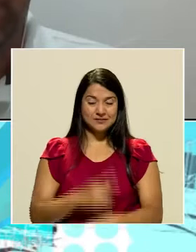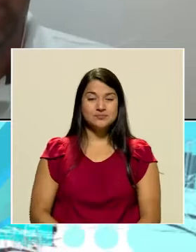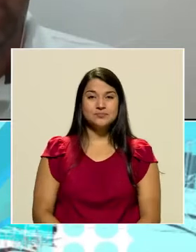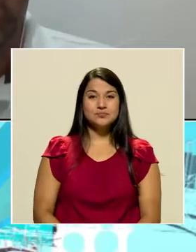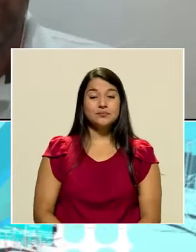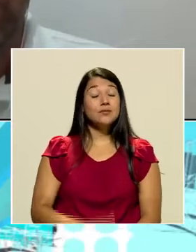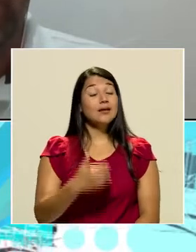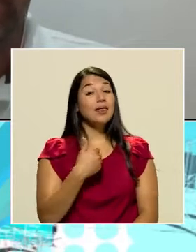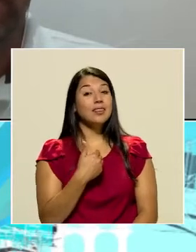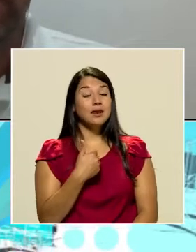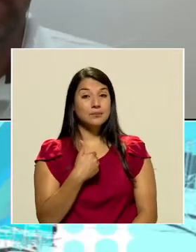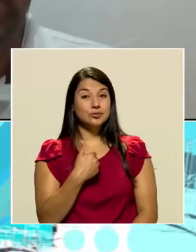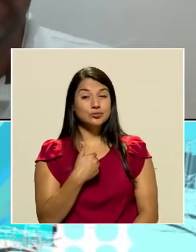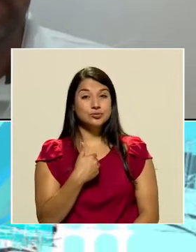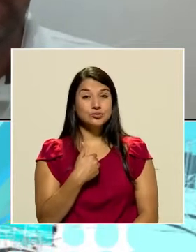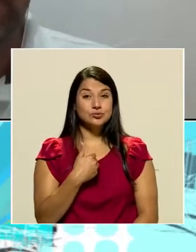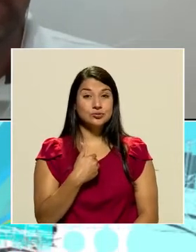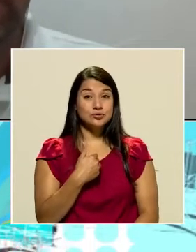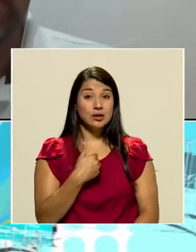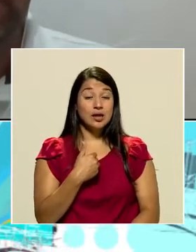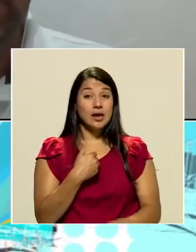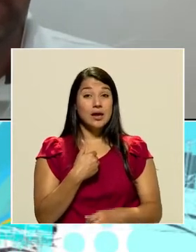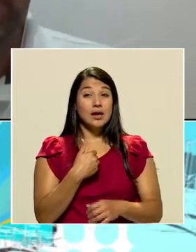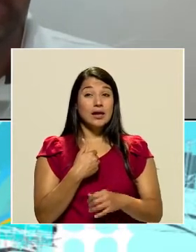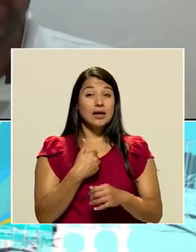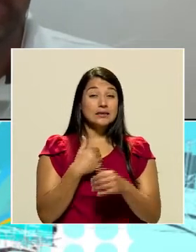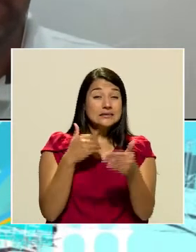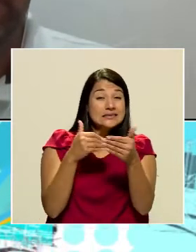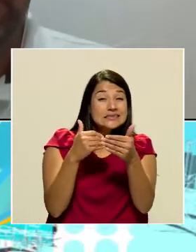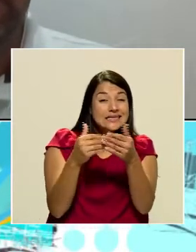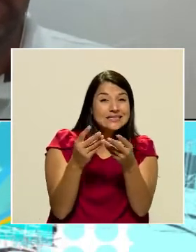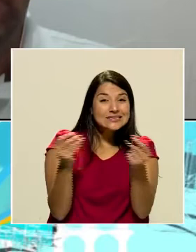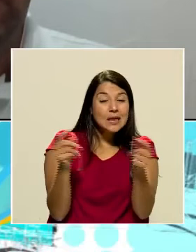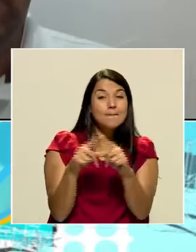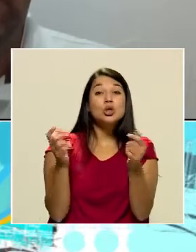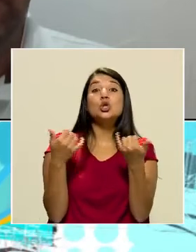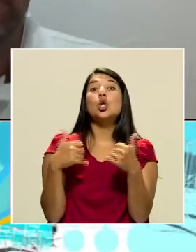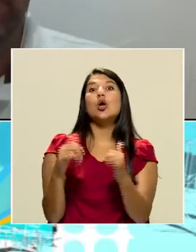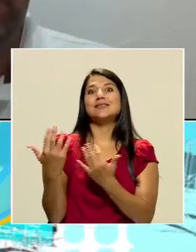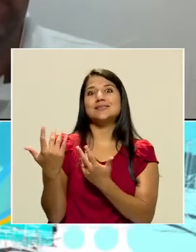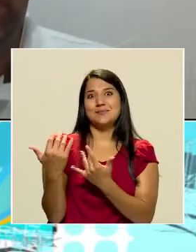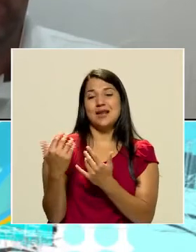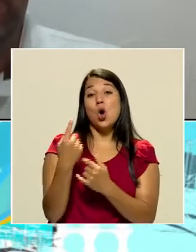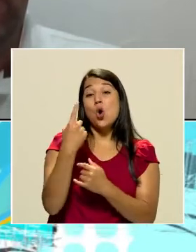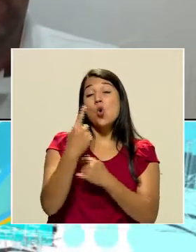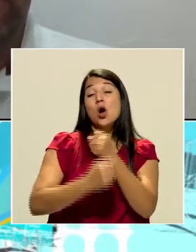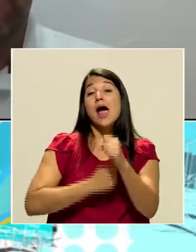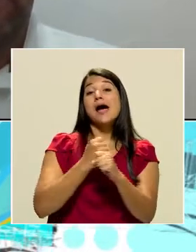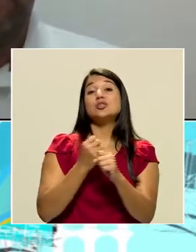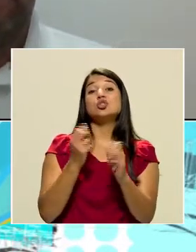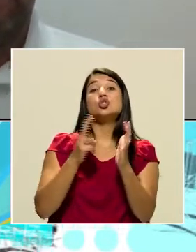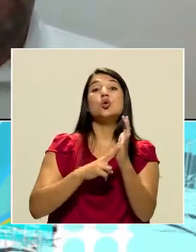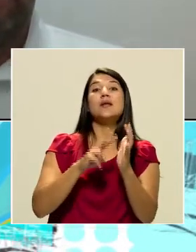Tenemos la luz del túnel a la vista, pero todavía nos espera un 2021, un fin